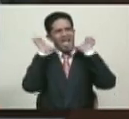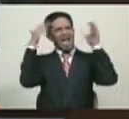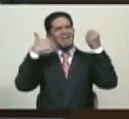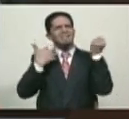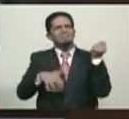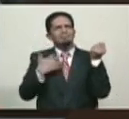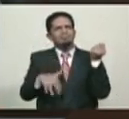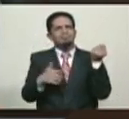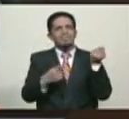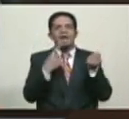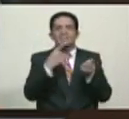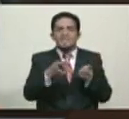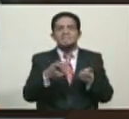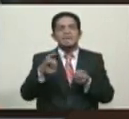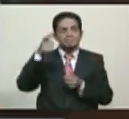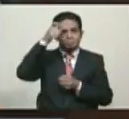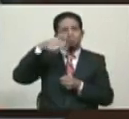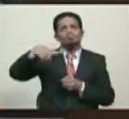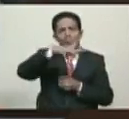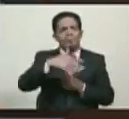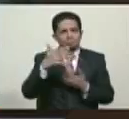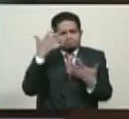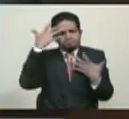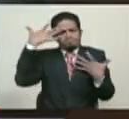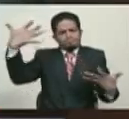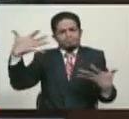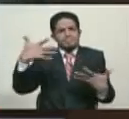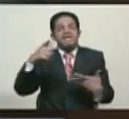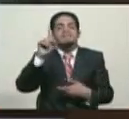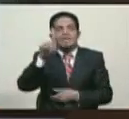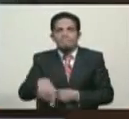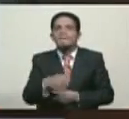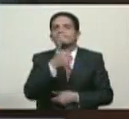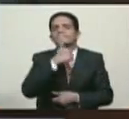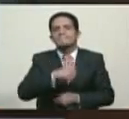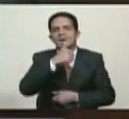el pueblo es sabio y paciente.